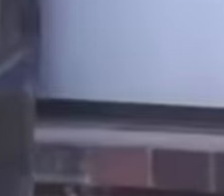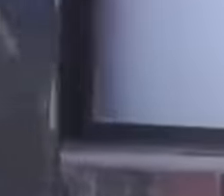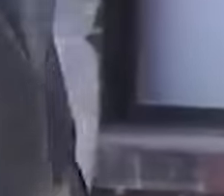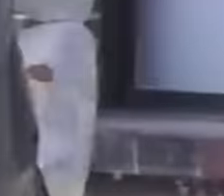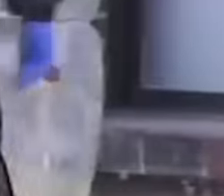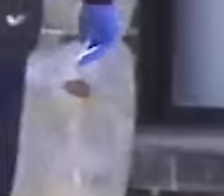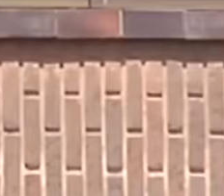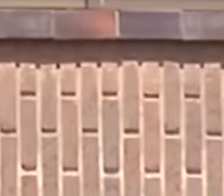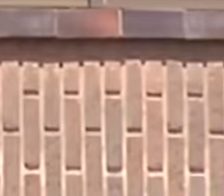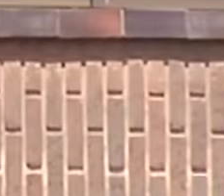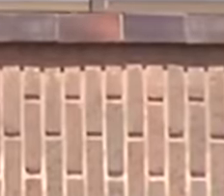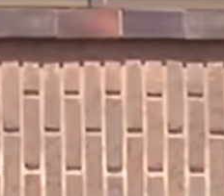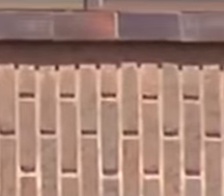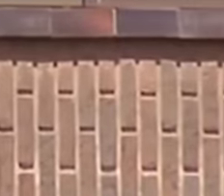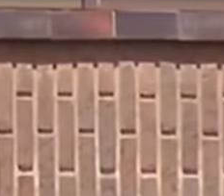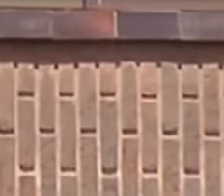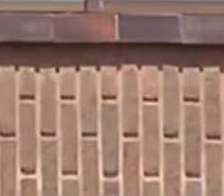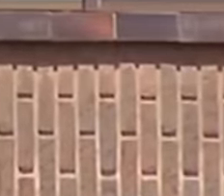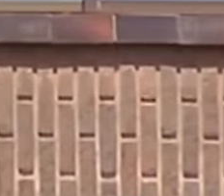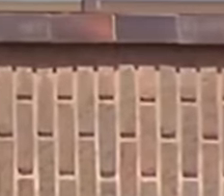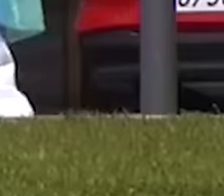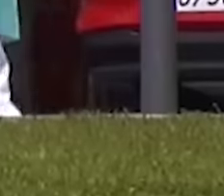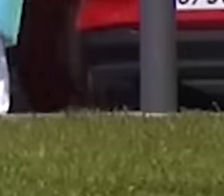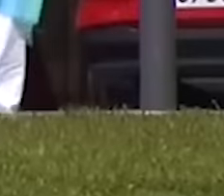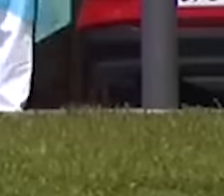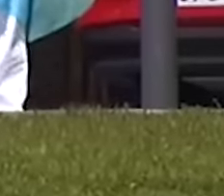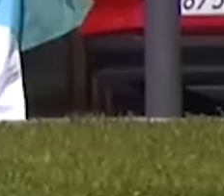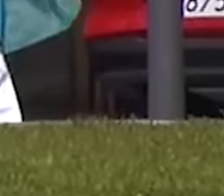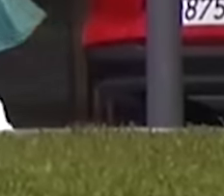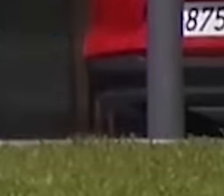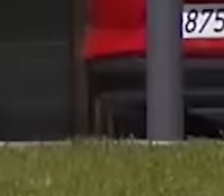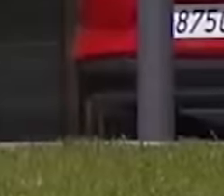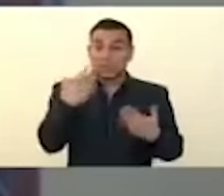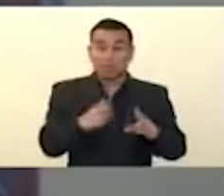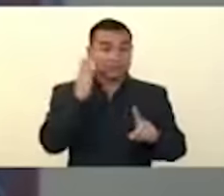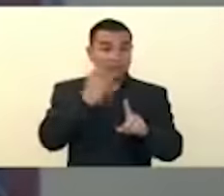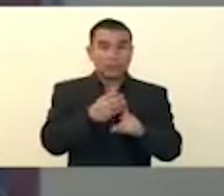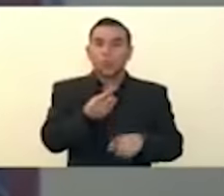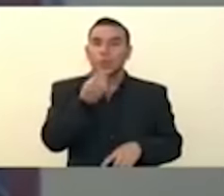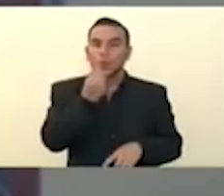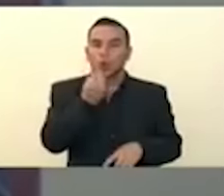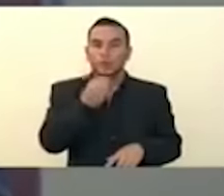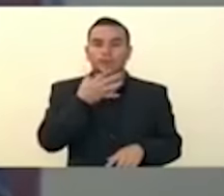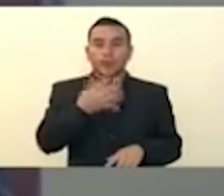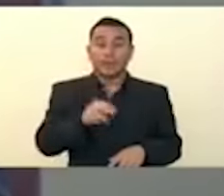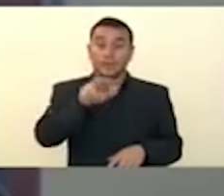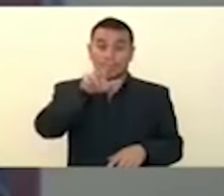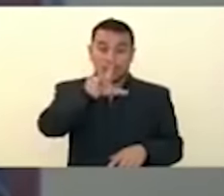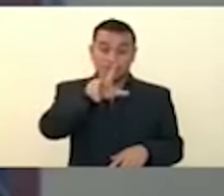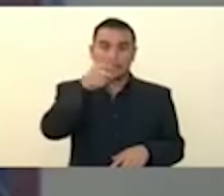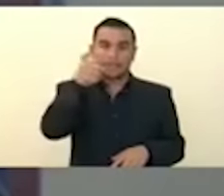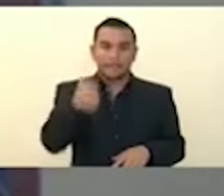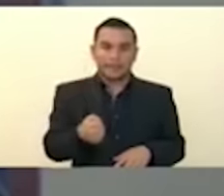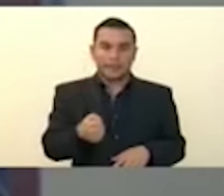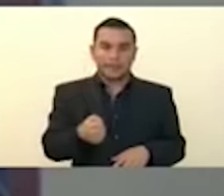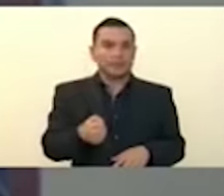Una de las medidas económicas más aplaudidas en el mundo fue la del presidente de El Salvador, que con tan solo 4 casos de COVID-19 en su país